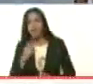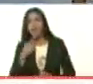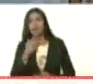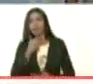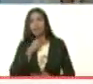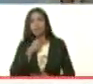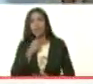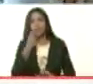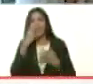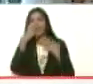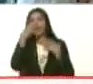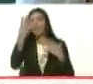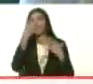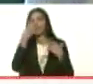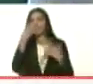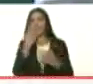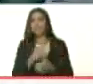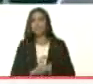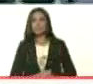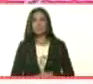Miren cómo grita.